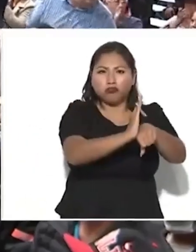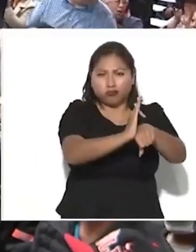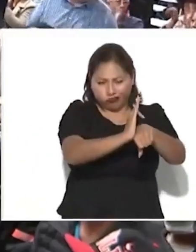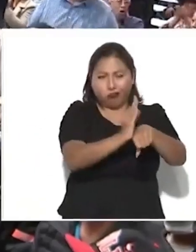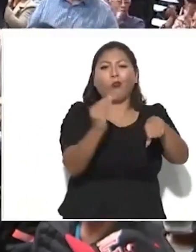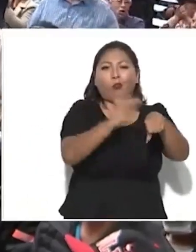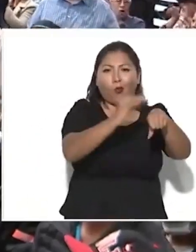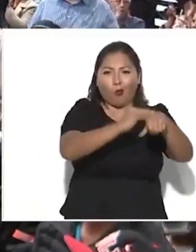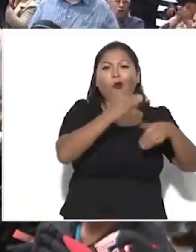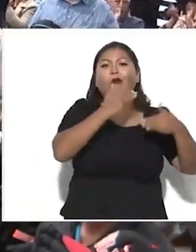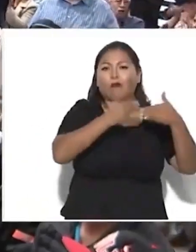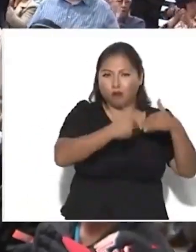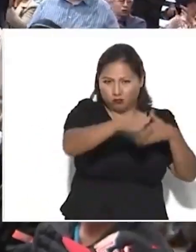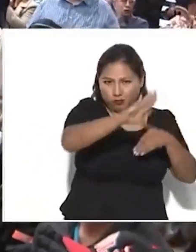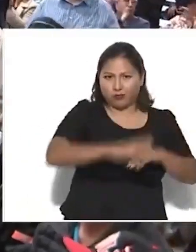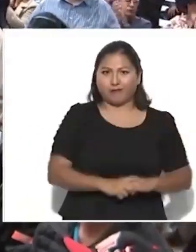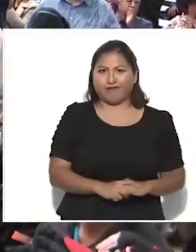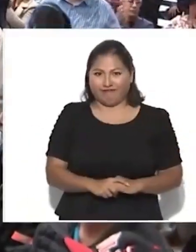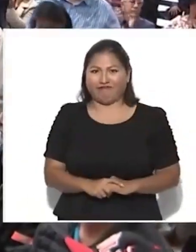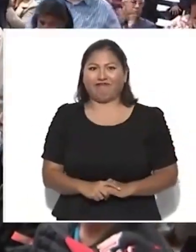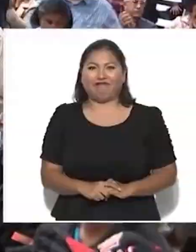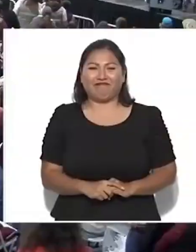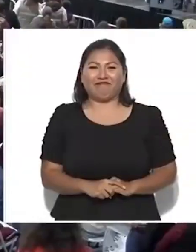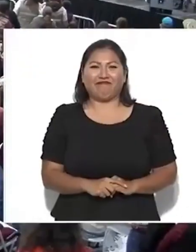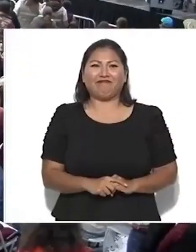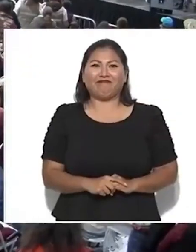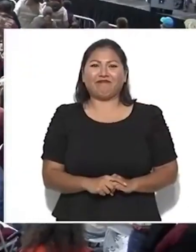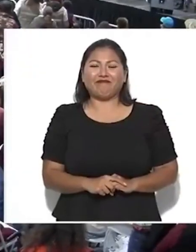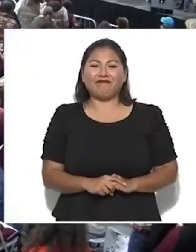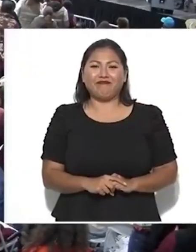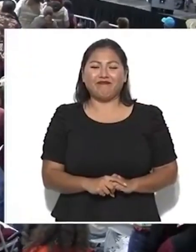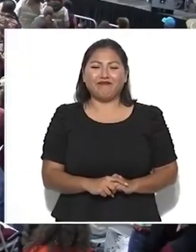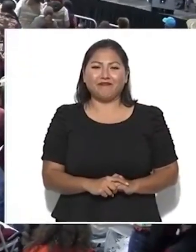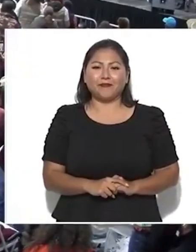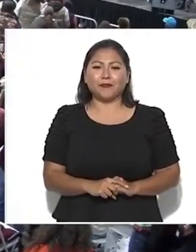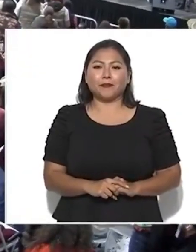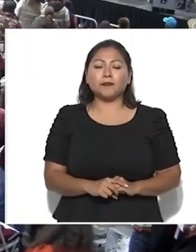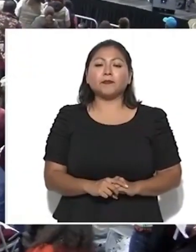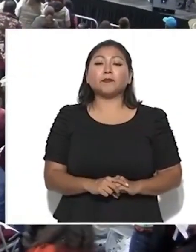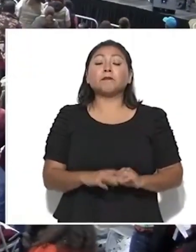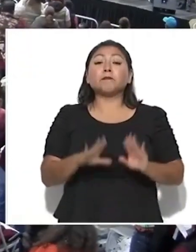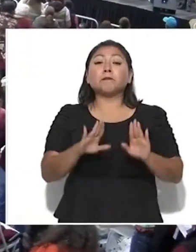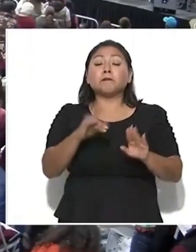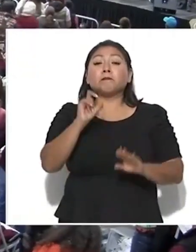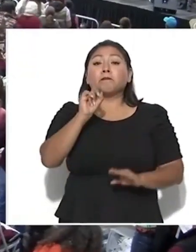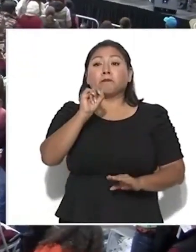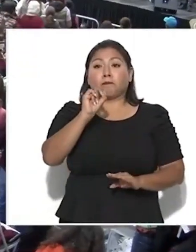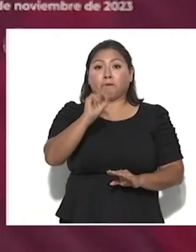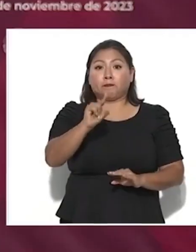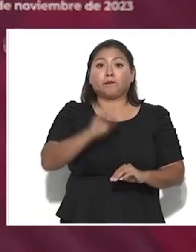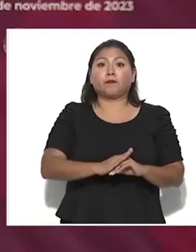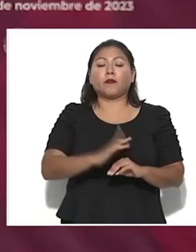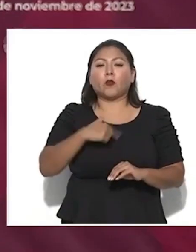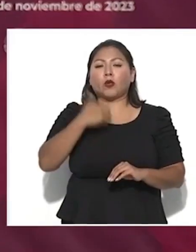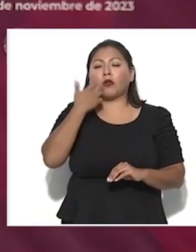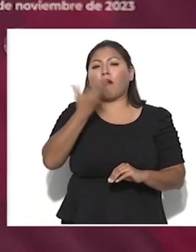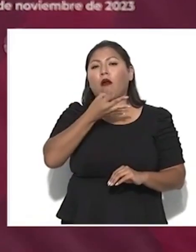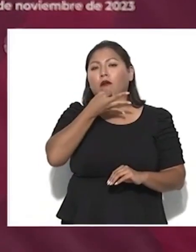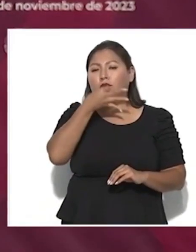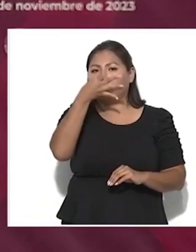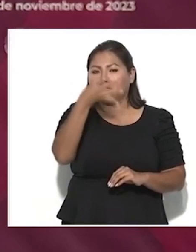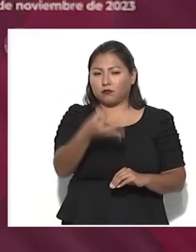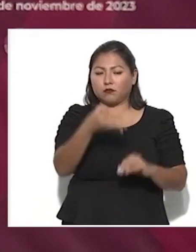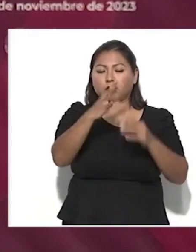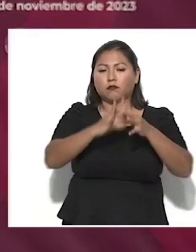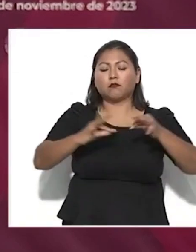una sonrisa y posó para una fotografía junto al mandatario, para muchos espectadores causó asombro. Si bien muchos opinan